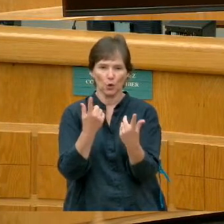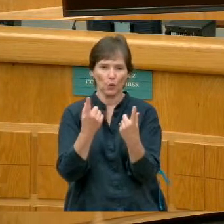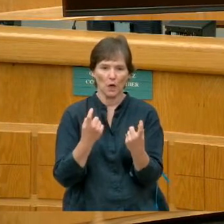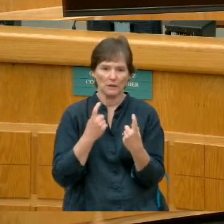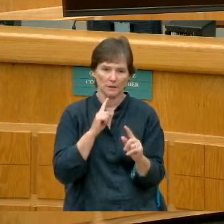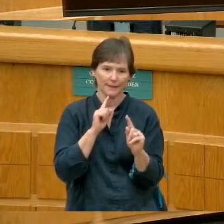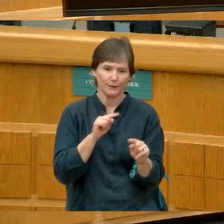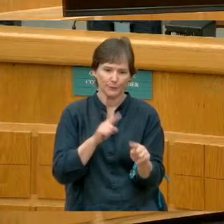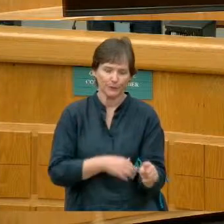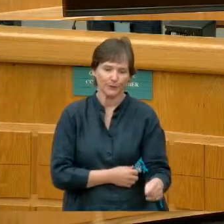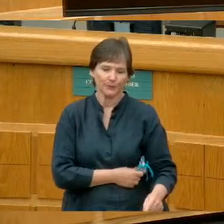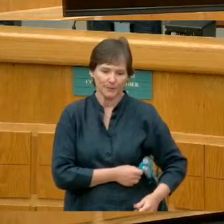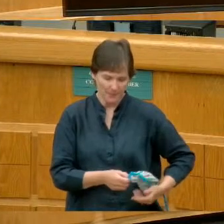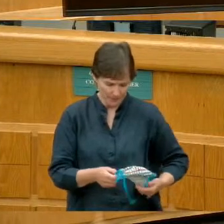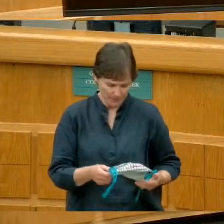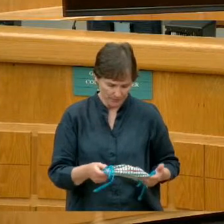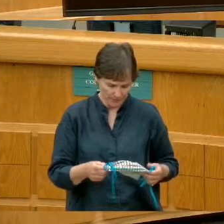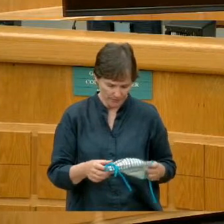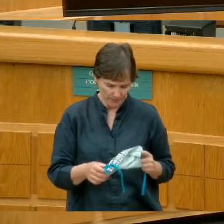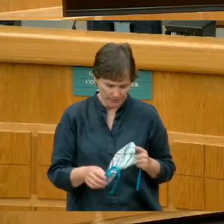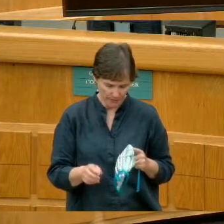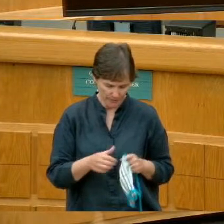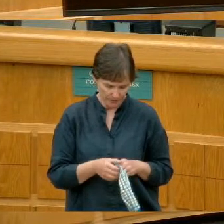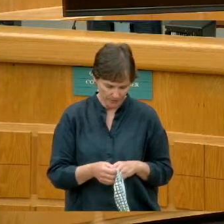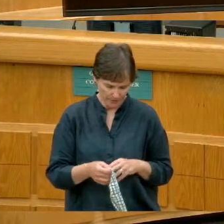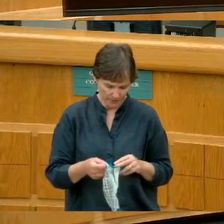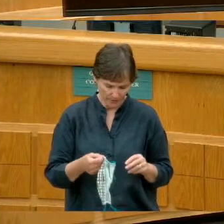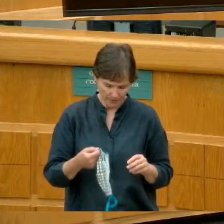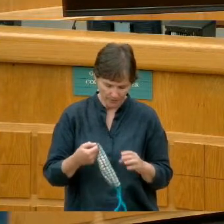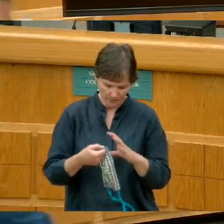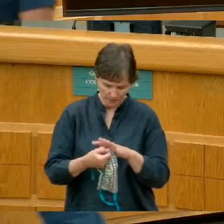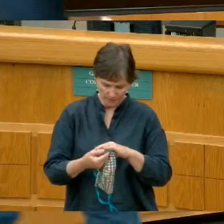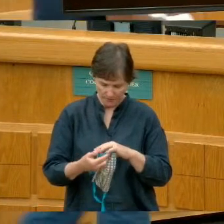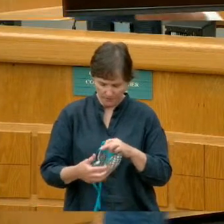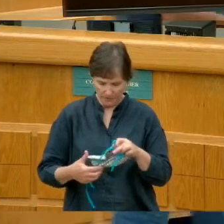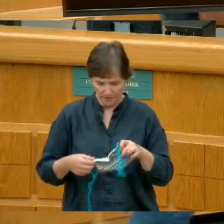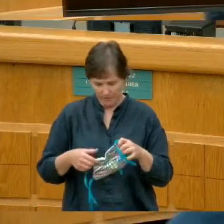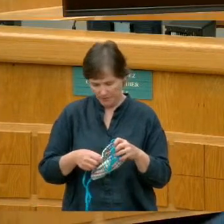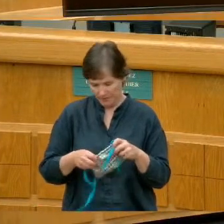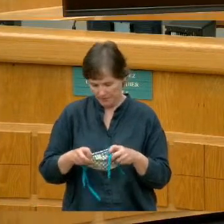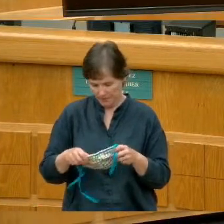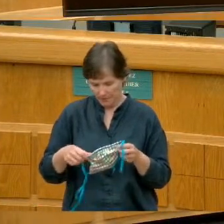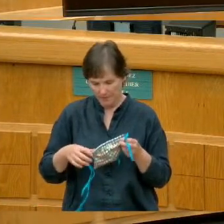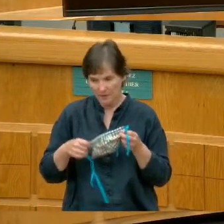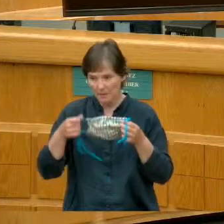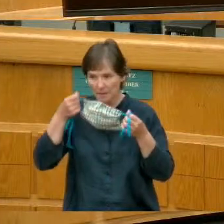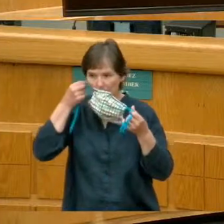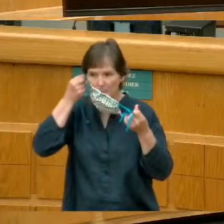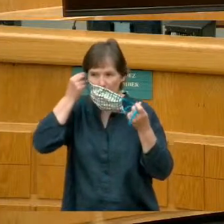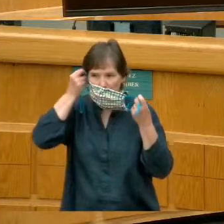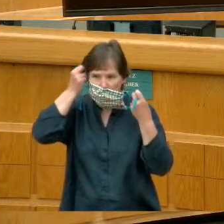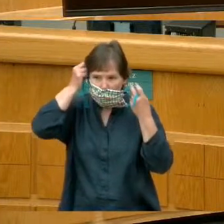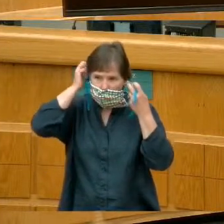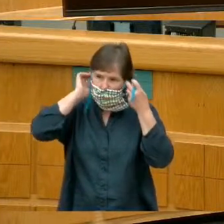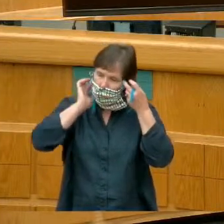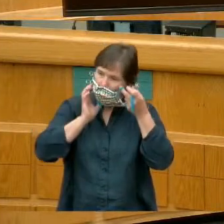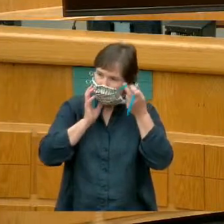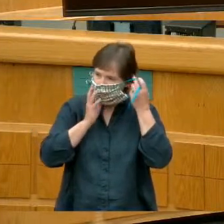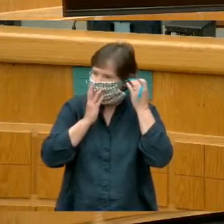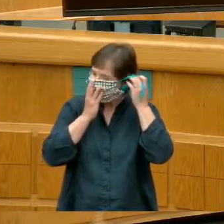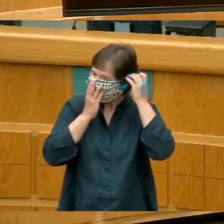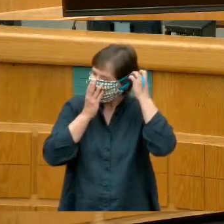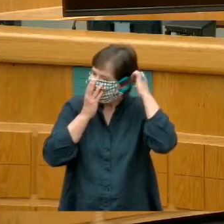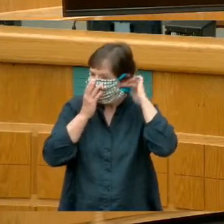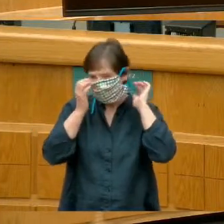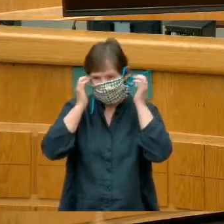prohibidas. El condado de Nueces ya fue agregado a esa lista por proclamación la semana pasada. La restricción de la cirugía electiva está diseñada para asegurarnos que